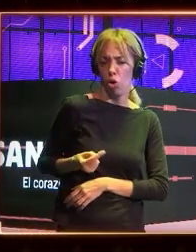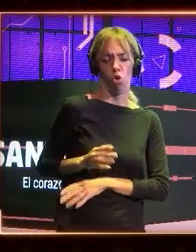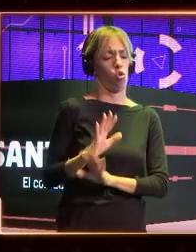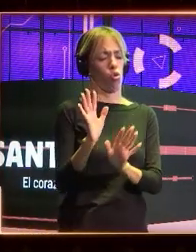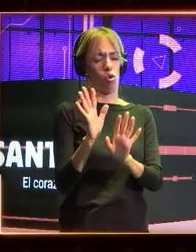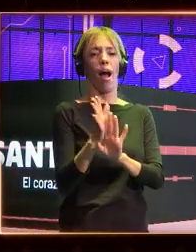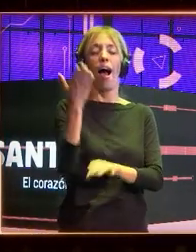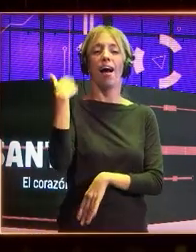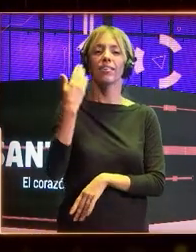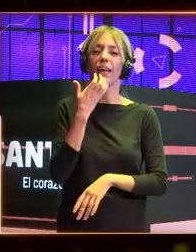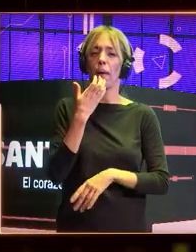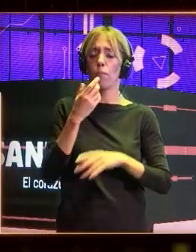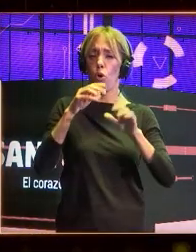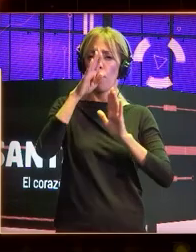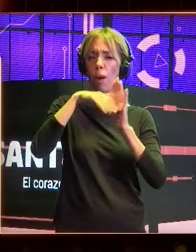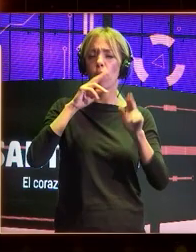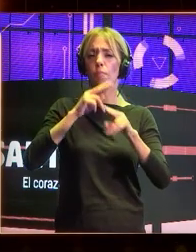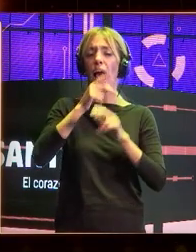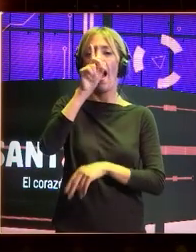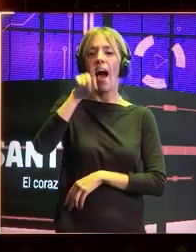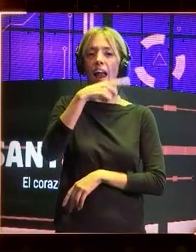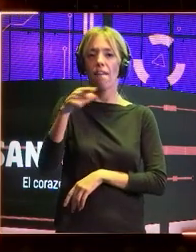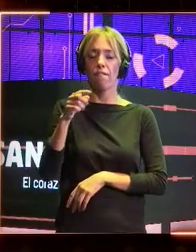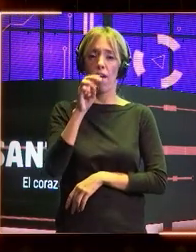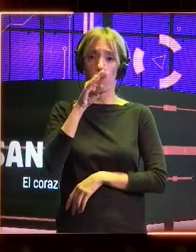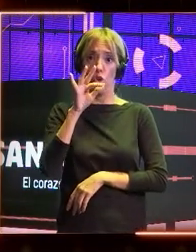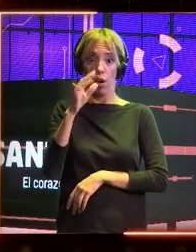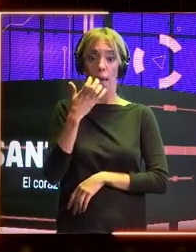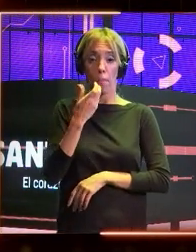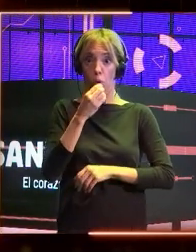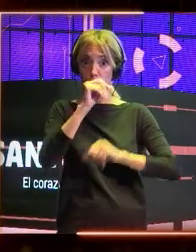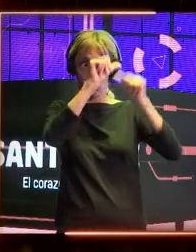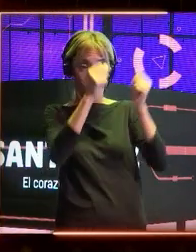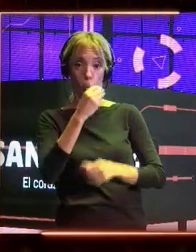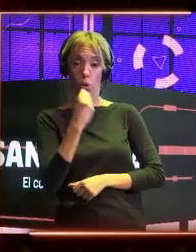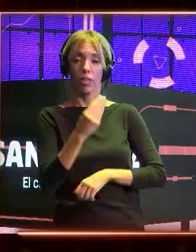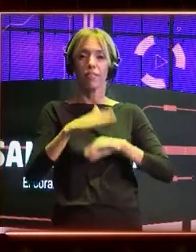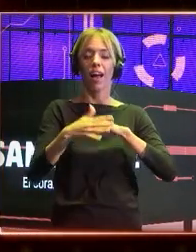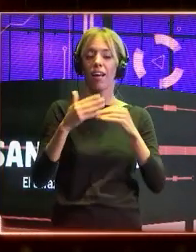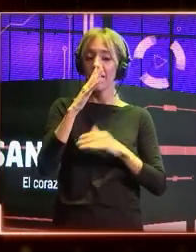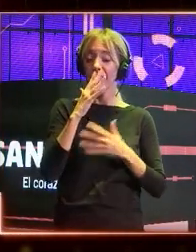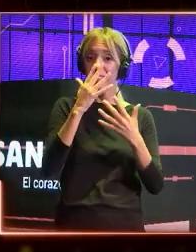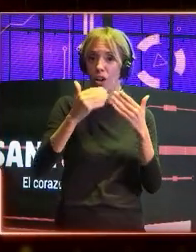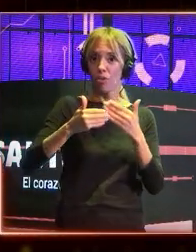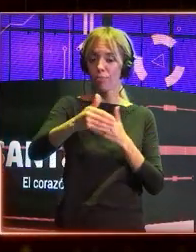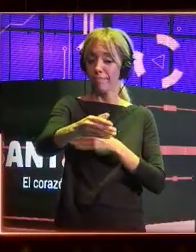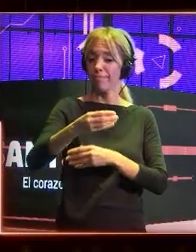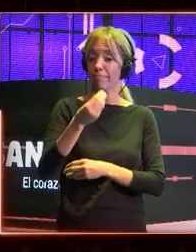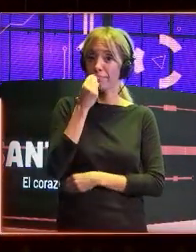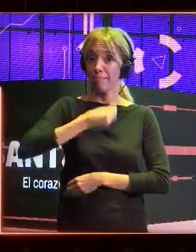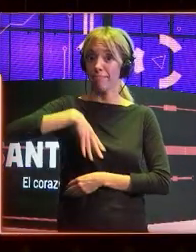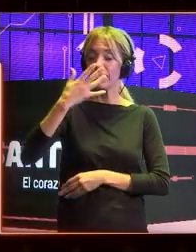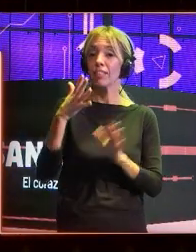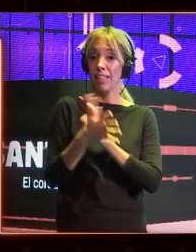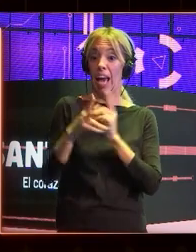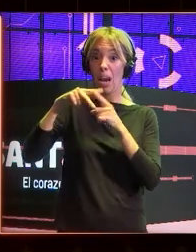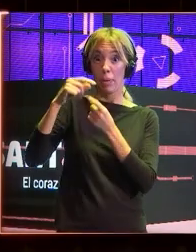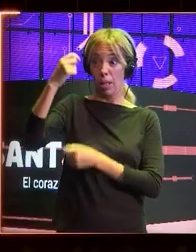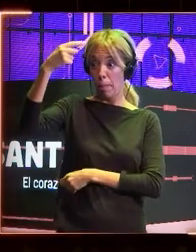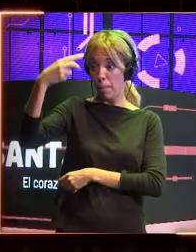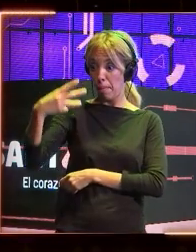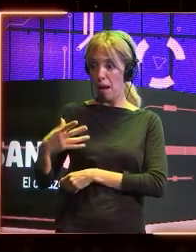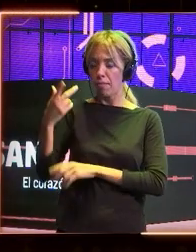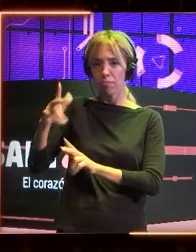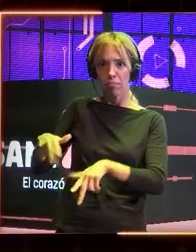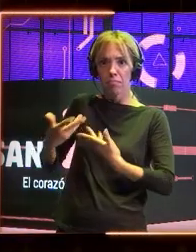el caso de Alfa fol es un ejemplo muy bueno de lo que para mí va a ser la década brillante que viene por delante y es todas estas herramientas al final lo que nos